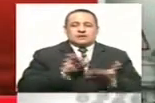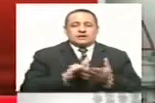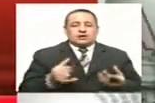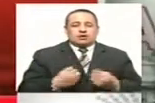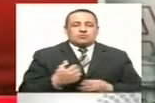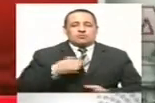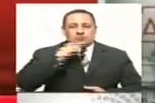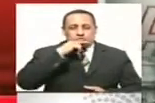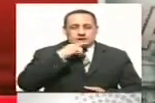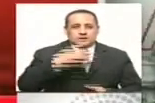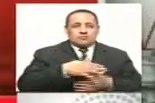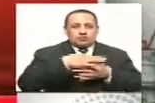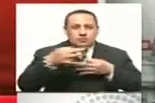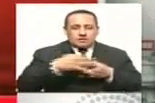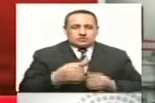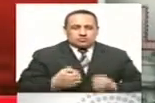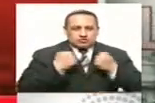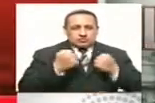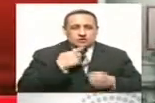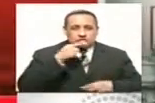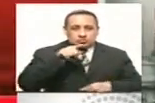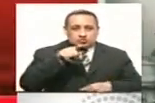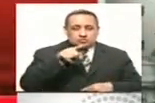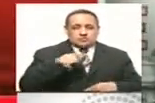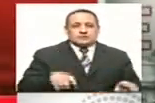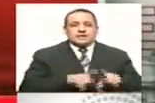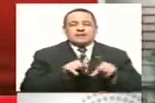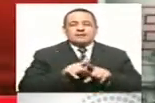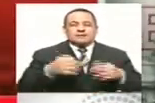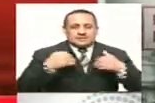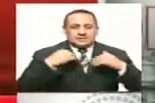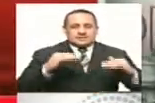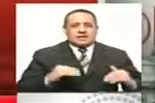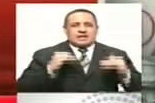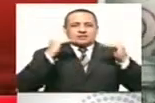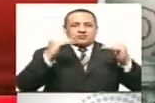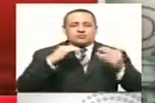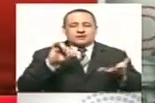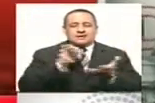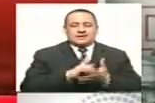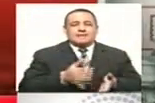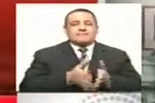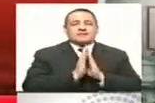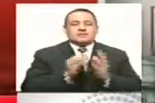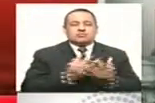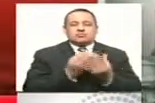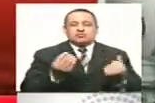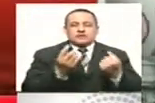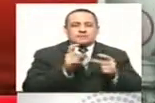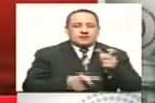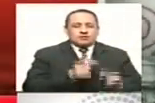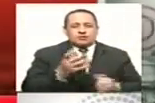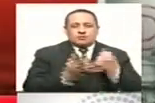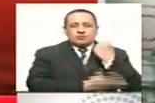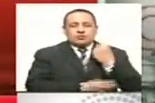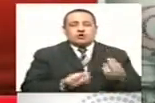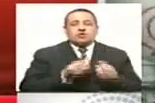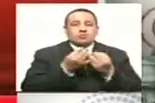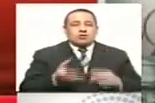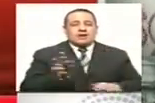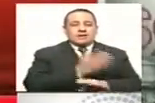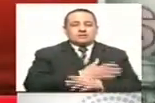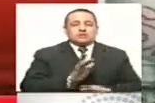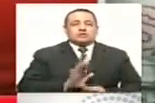mujer provinciana y luchadora que es, estará a la altura que le demanda los que menos tienen, como ya lo